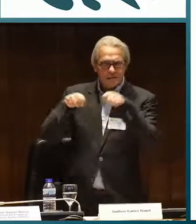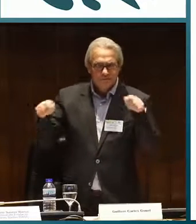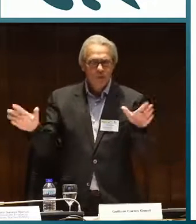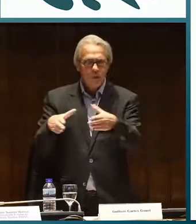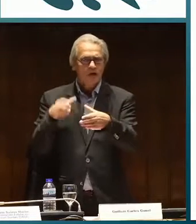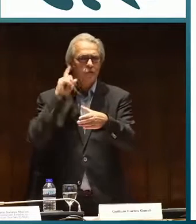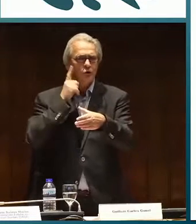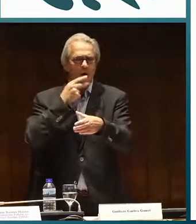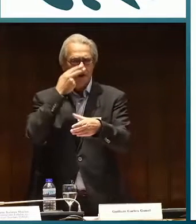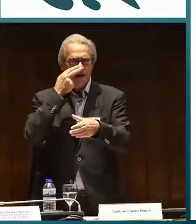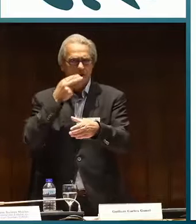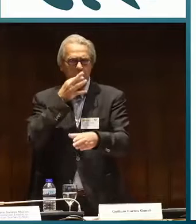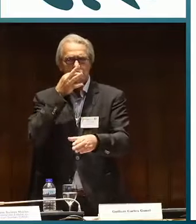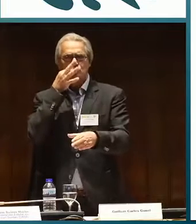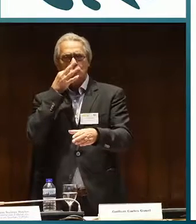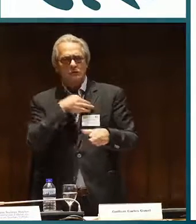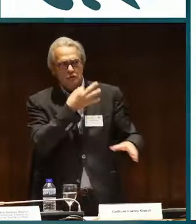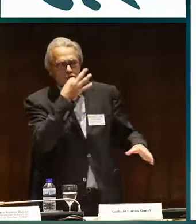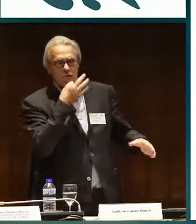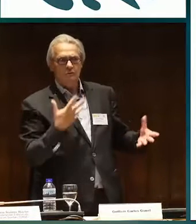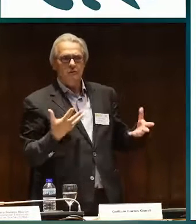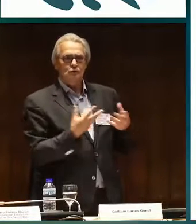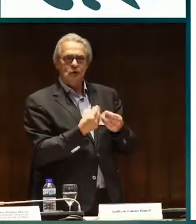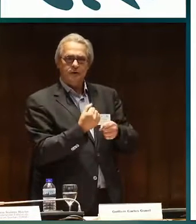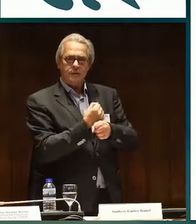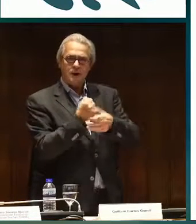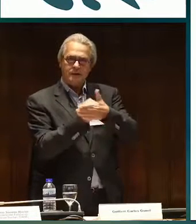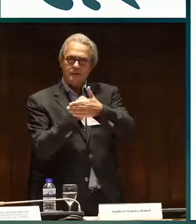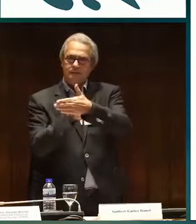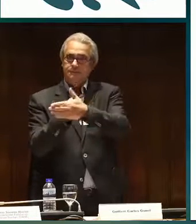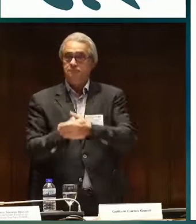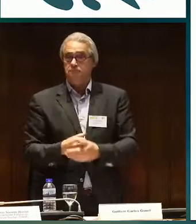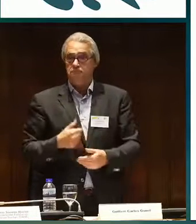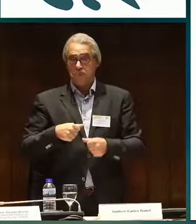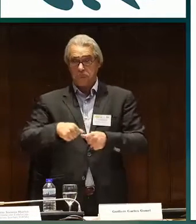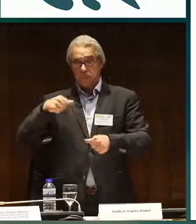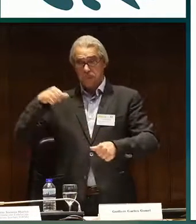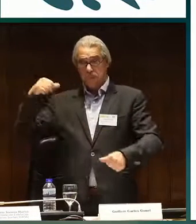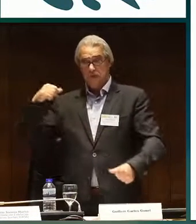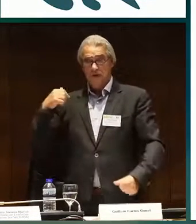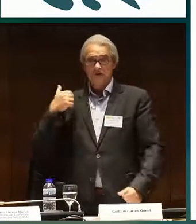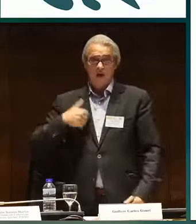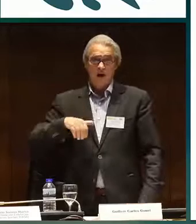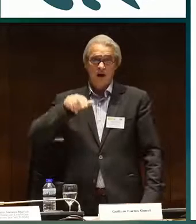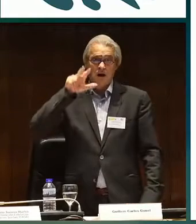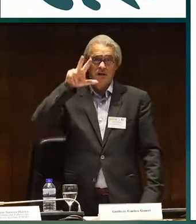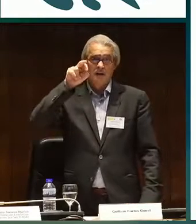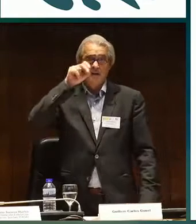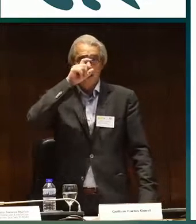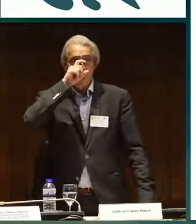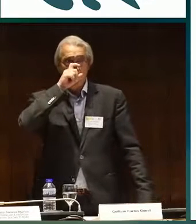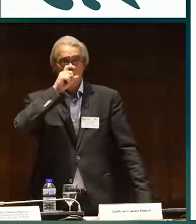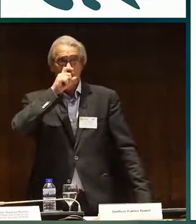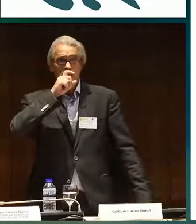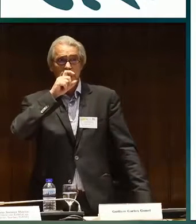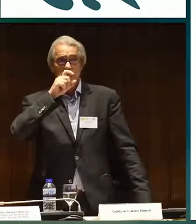una asignatura en la universidad, en la Facultad de Periodismo. Y a través del trabajo mutuo vamos aprendiendo el uno del